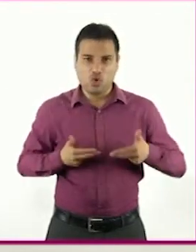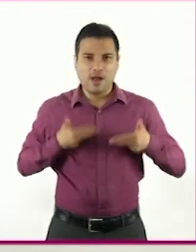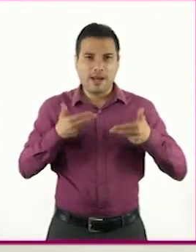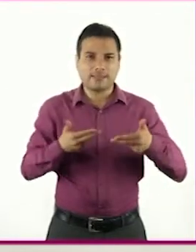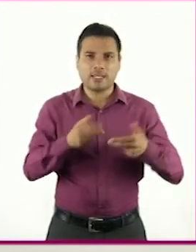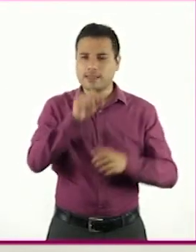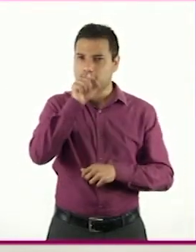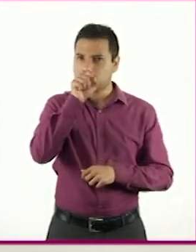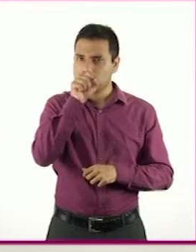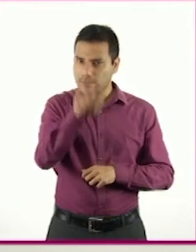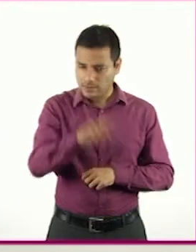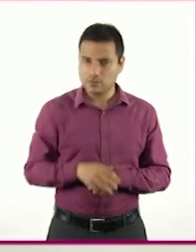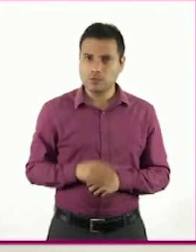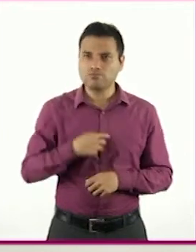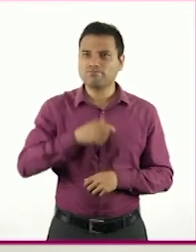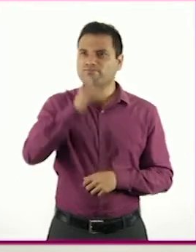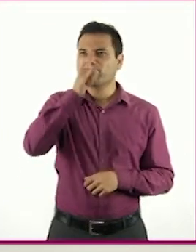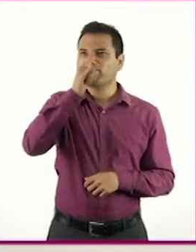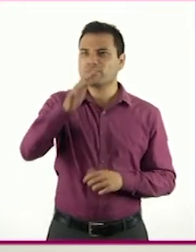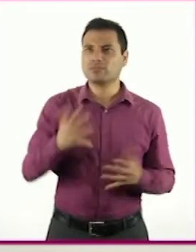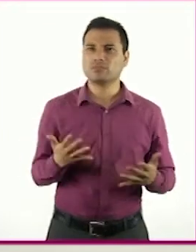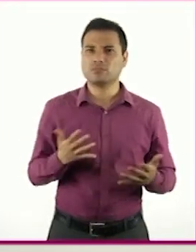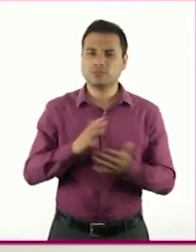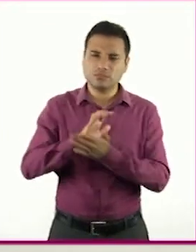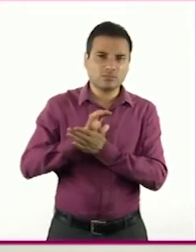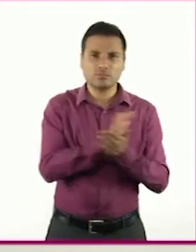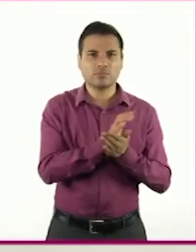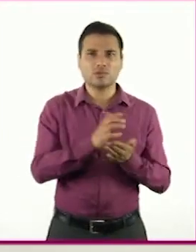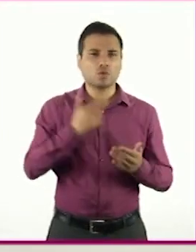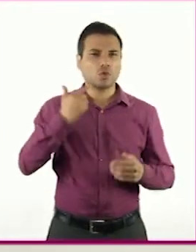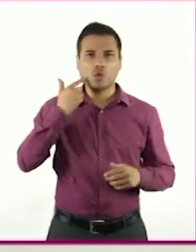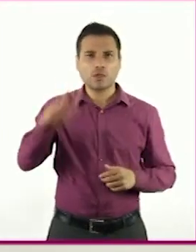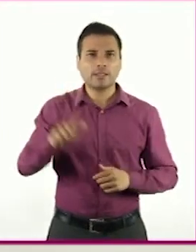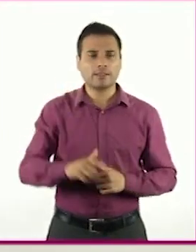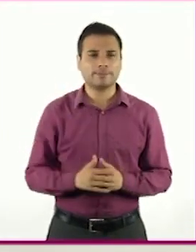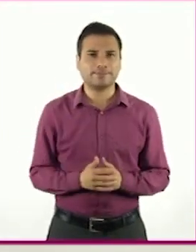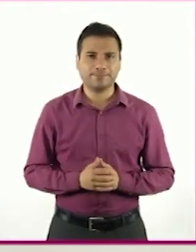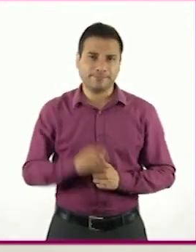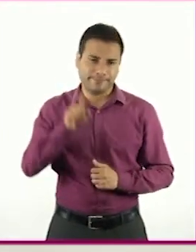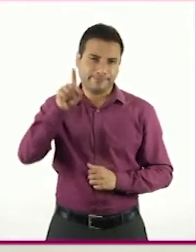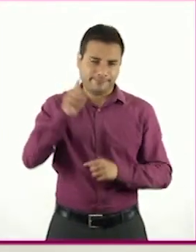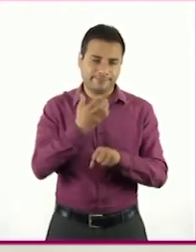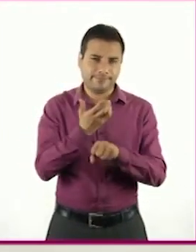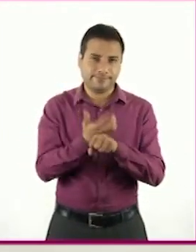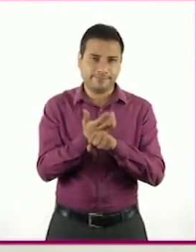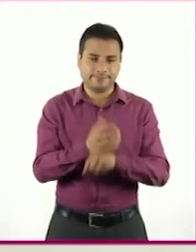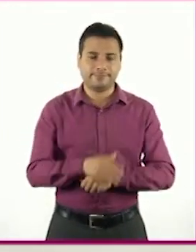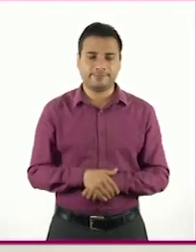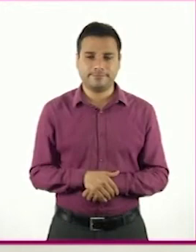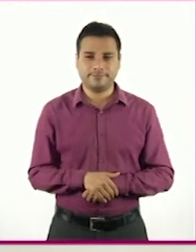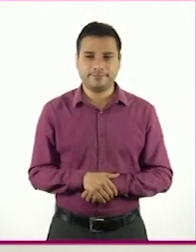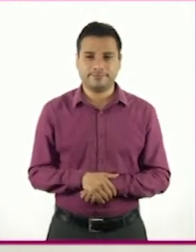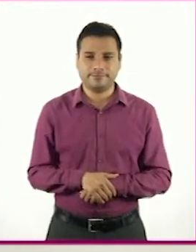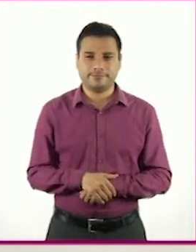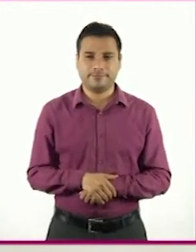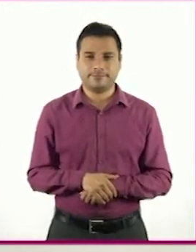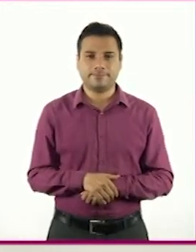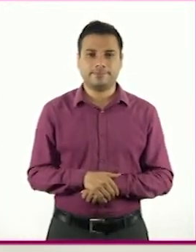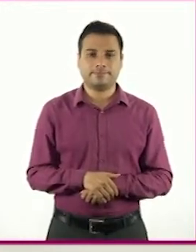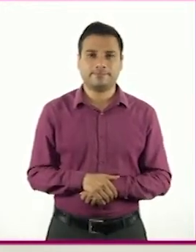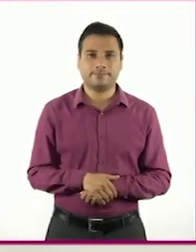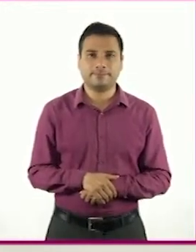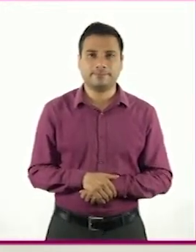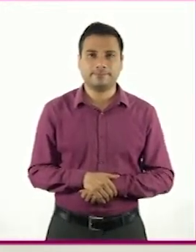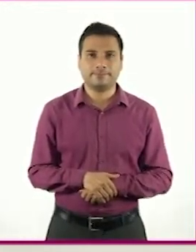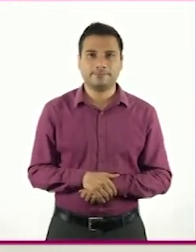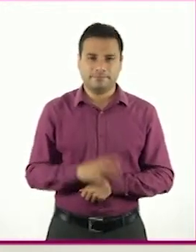como una confrontación a la discriminación que se practicaba a nivel nacional, pero específicamente en los lugares con un